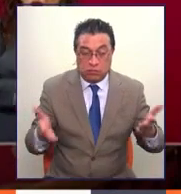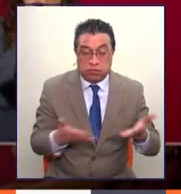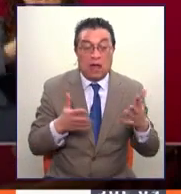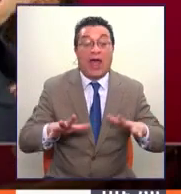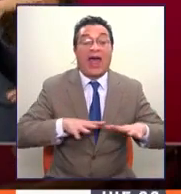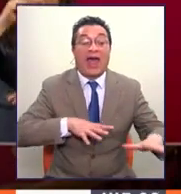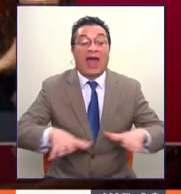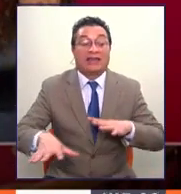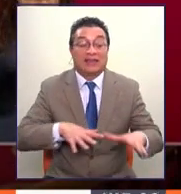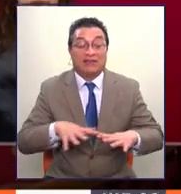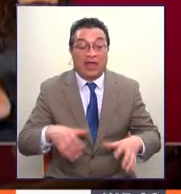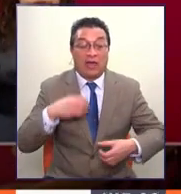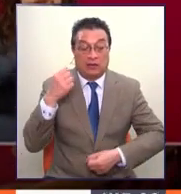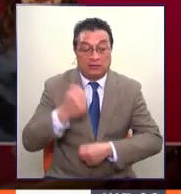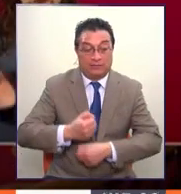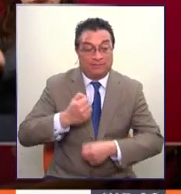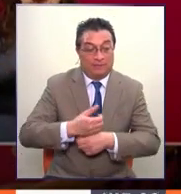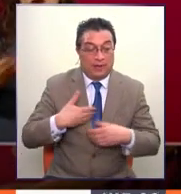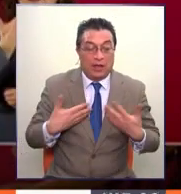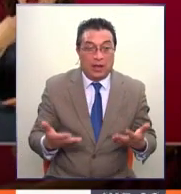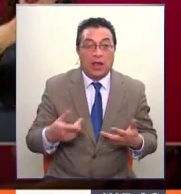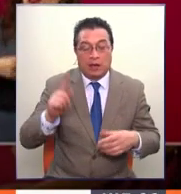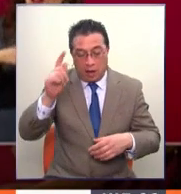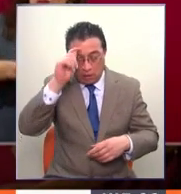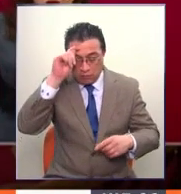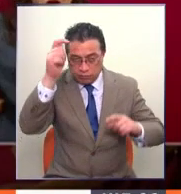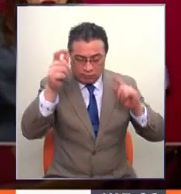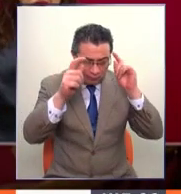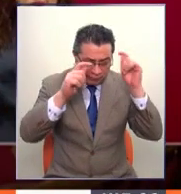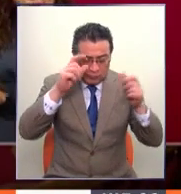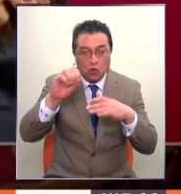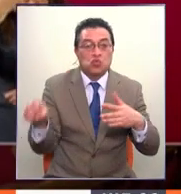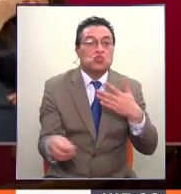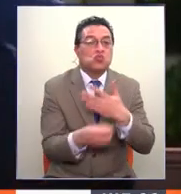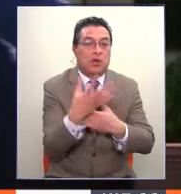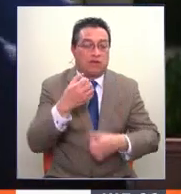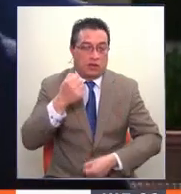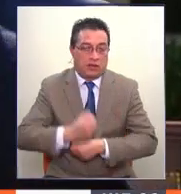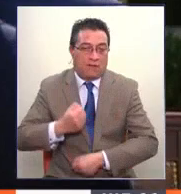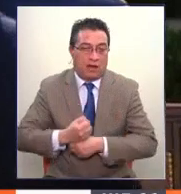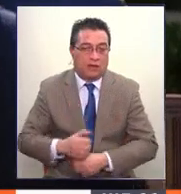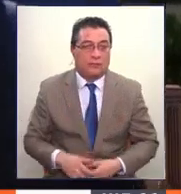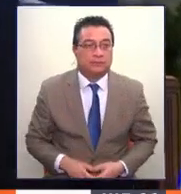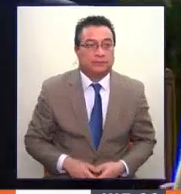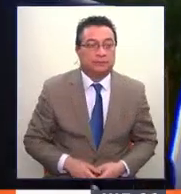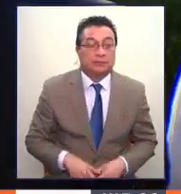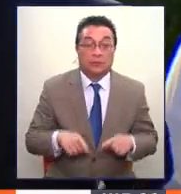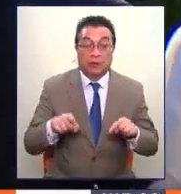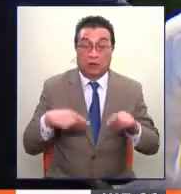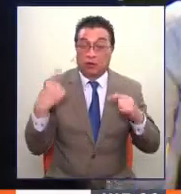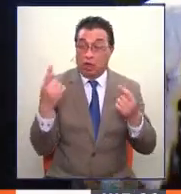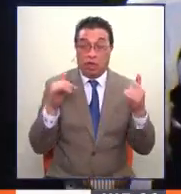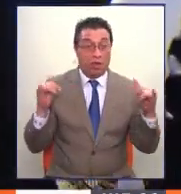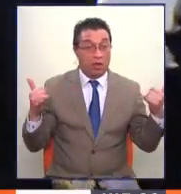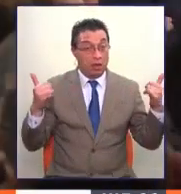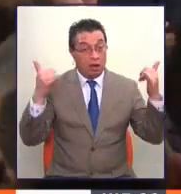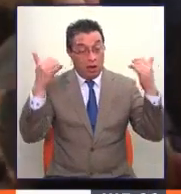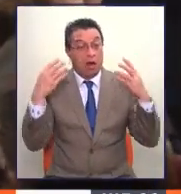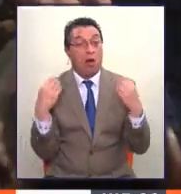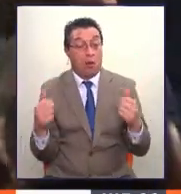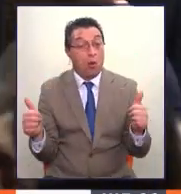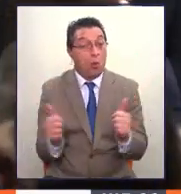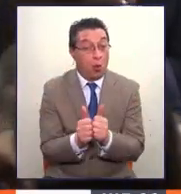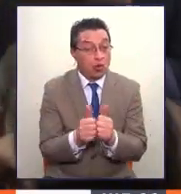actividades productivas y a crear nuevos empleos. Pero aunque hoy festejan juntos este nuevo tratado,